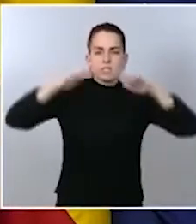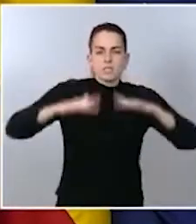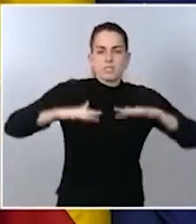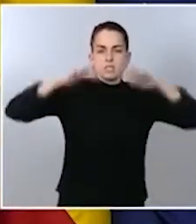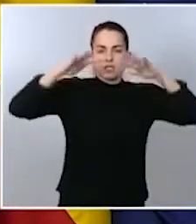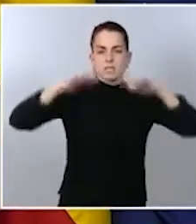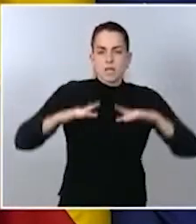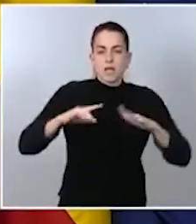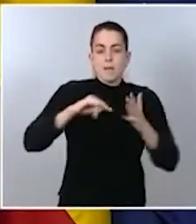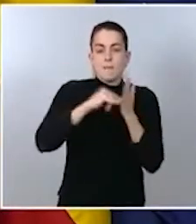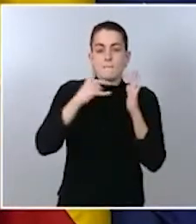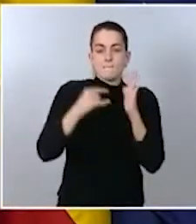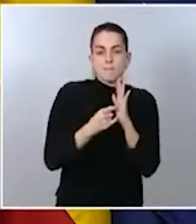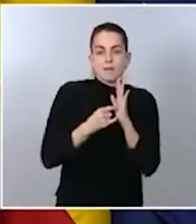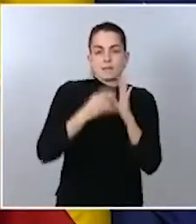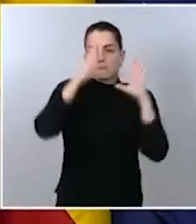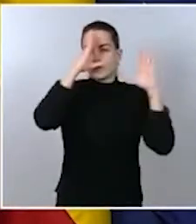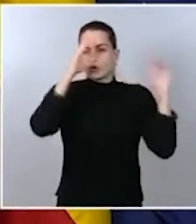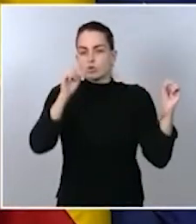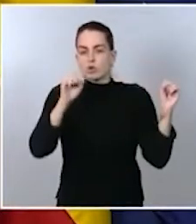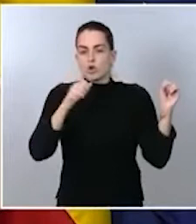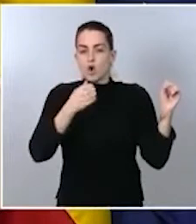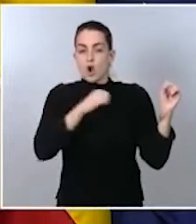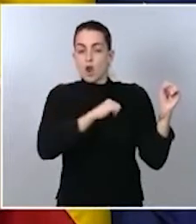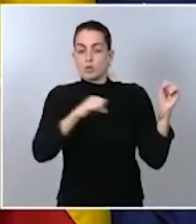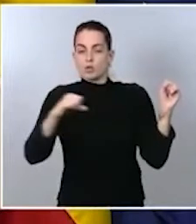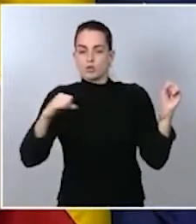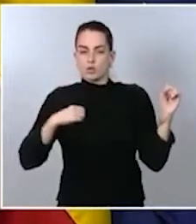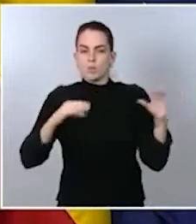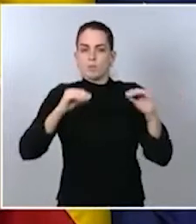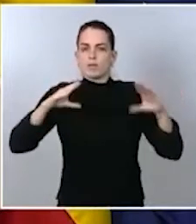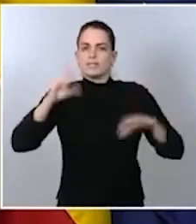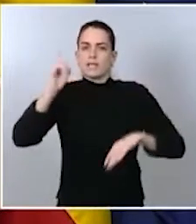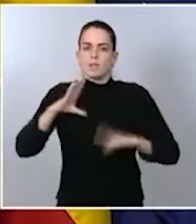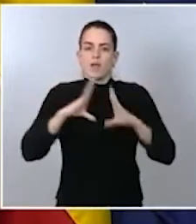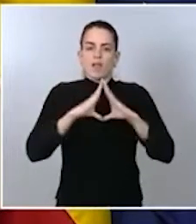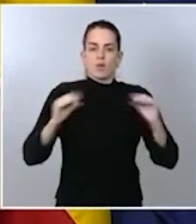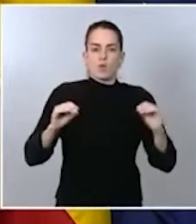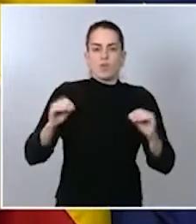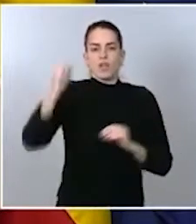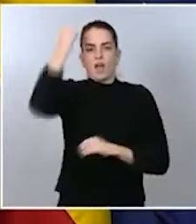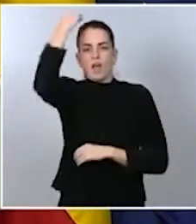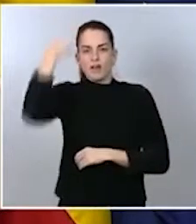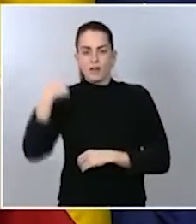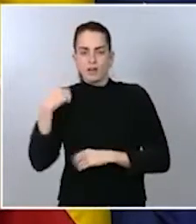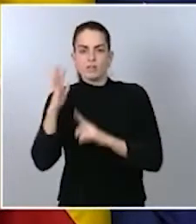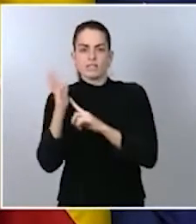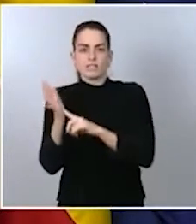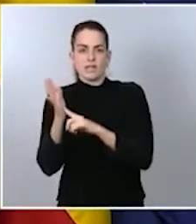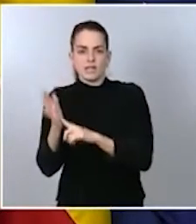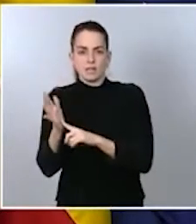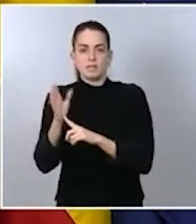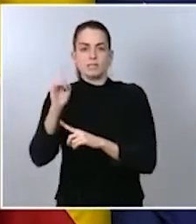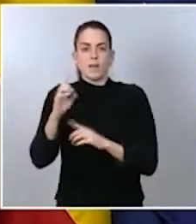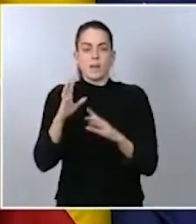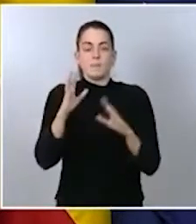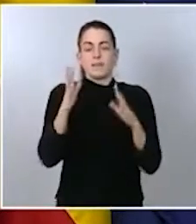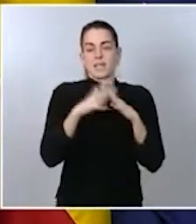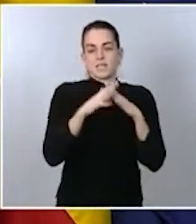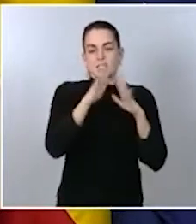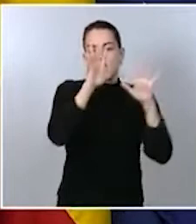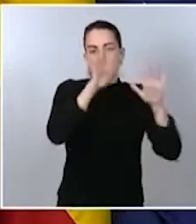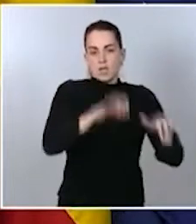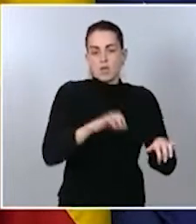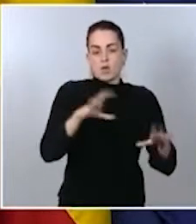y protocolos autonómicos en andalucía aragón castilla la mancha y castilla-león la comunidad de madrid